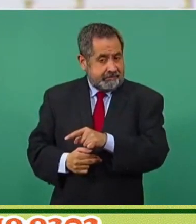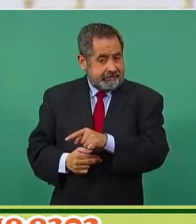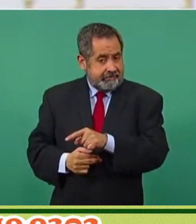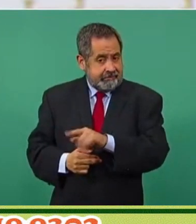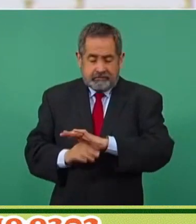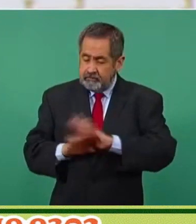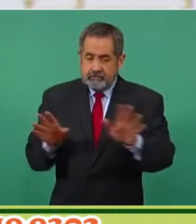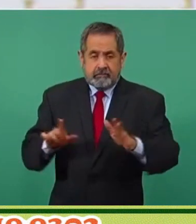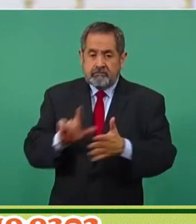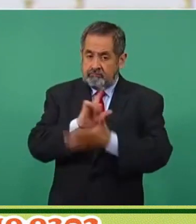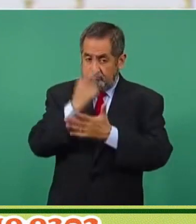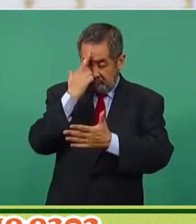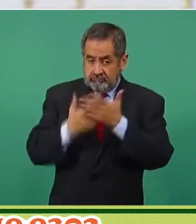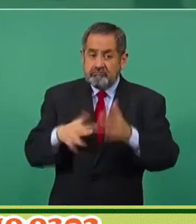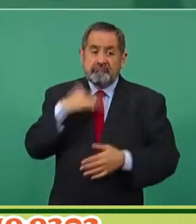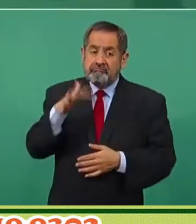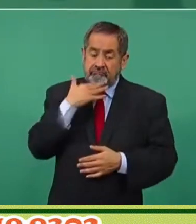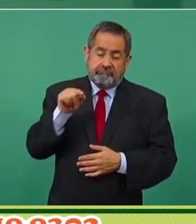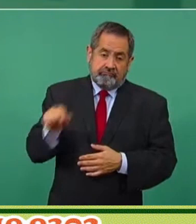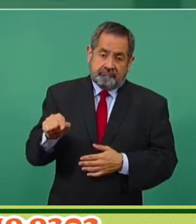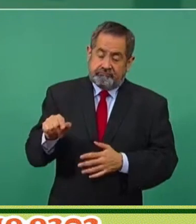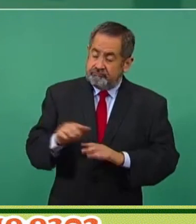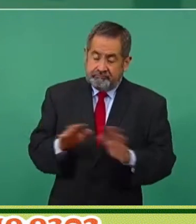y es un acto de corrupción,